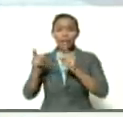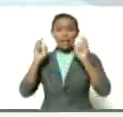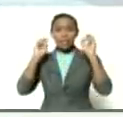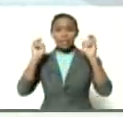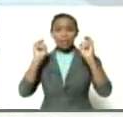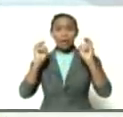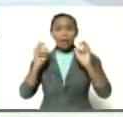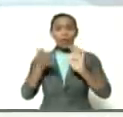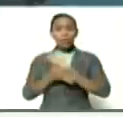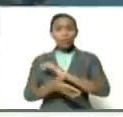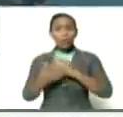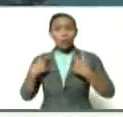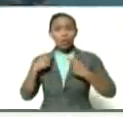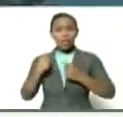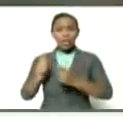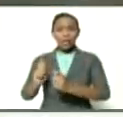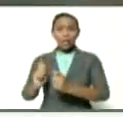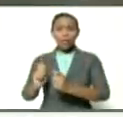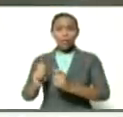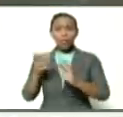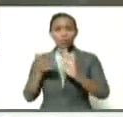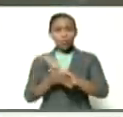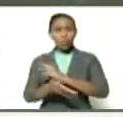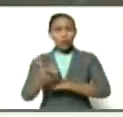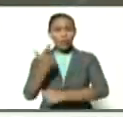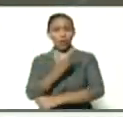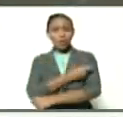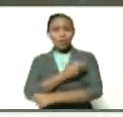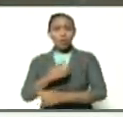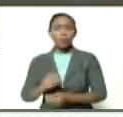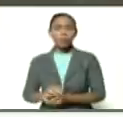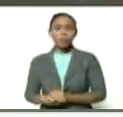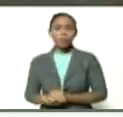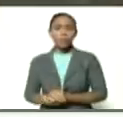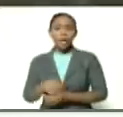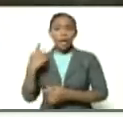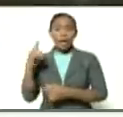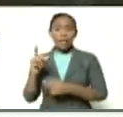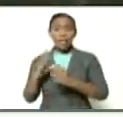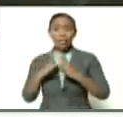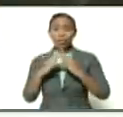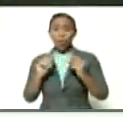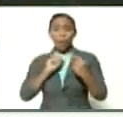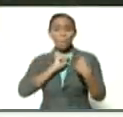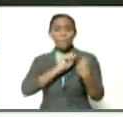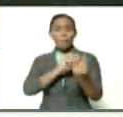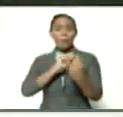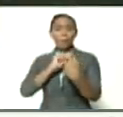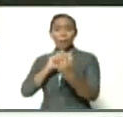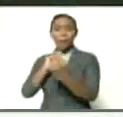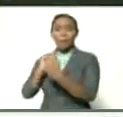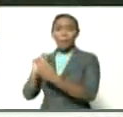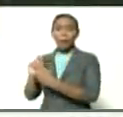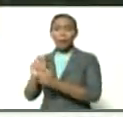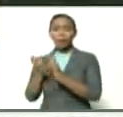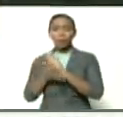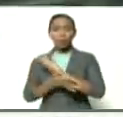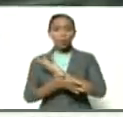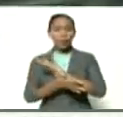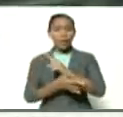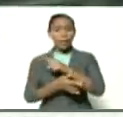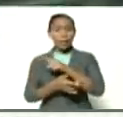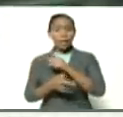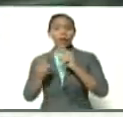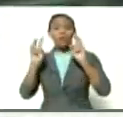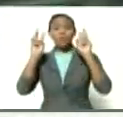materia, sobre los tratamientos, sobre las vacunas. Ha habido todo un debate sobre la vacuna AstraZeneca. Hoy